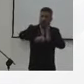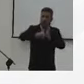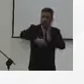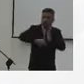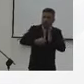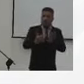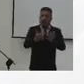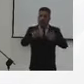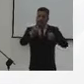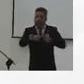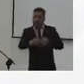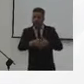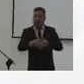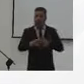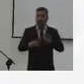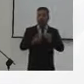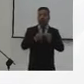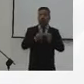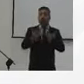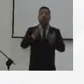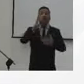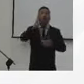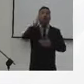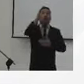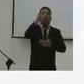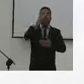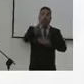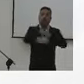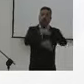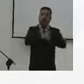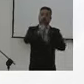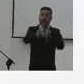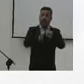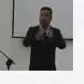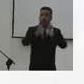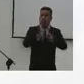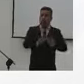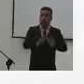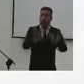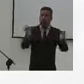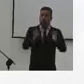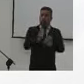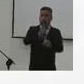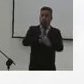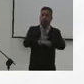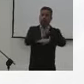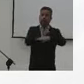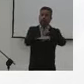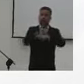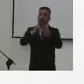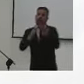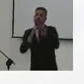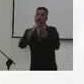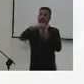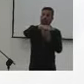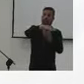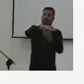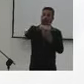reforma, qué es lo que queremos y por supuesto, cuál es el futuro que tiene el Ministerio del Deporte como institución